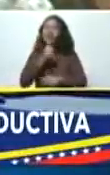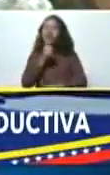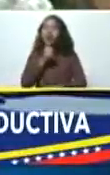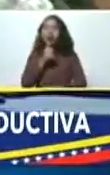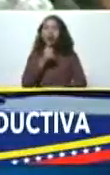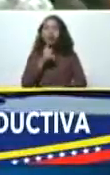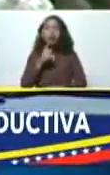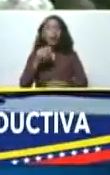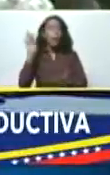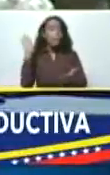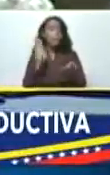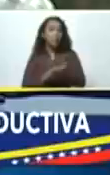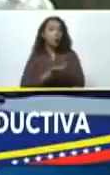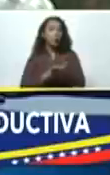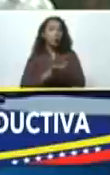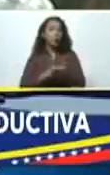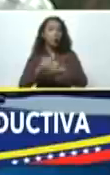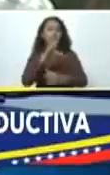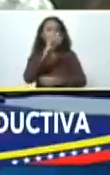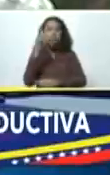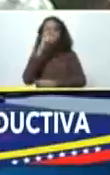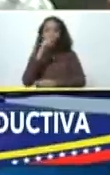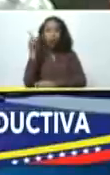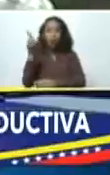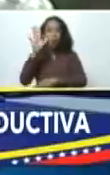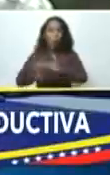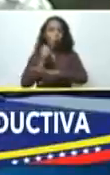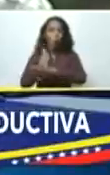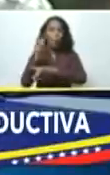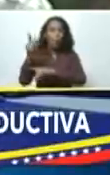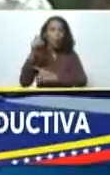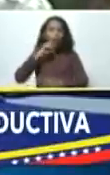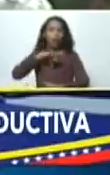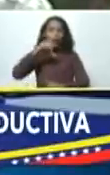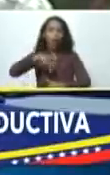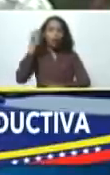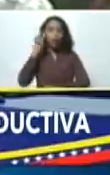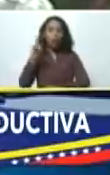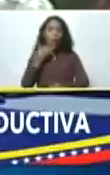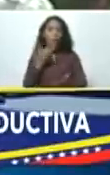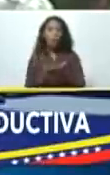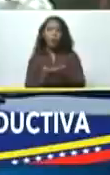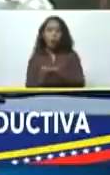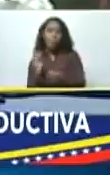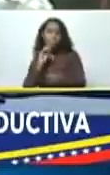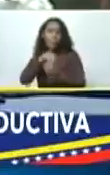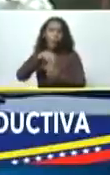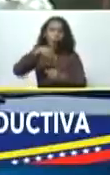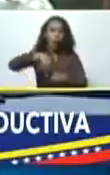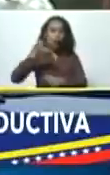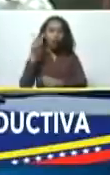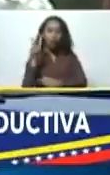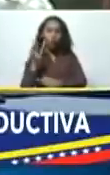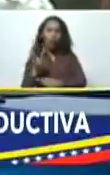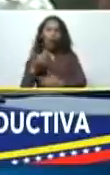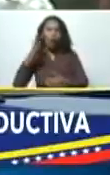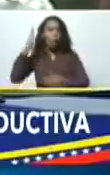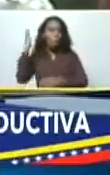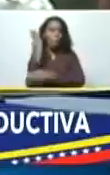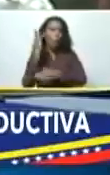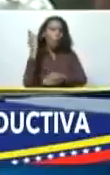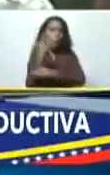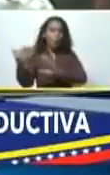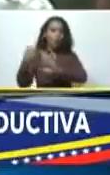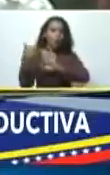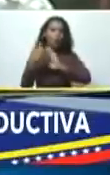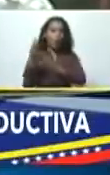marcados para 300 años en la historia de Venezuela los que pidieron la invasión a Venezuela, las sanciones criminales y